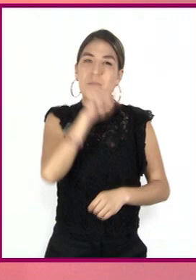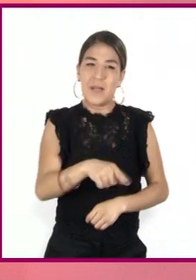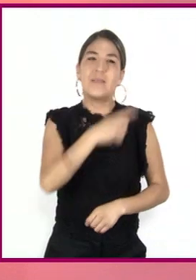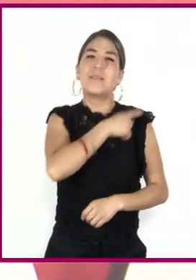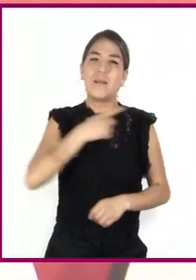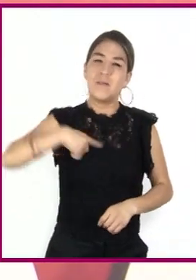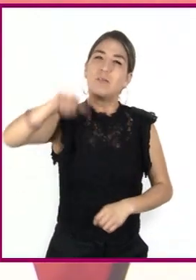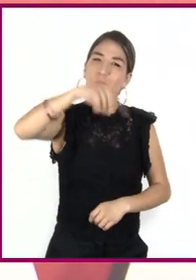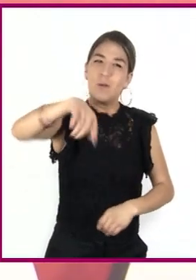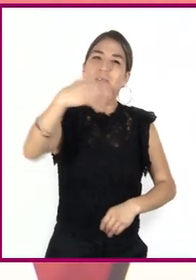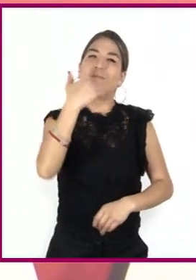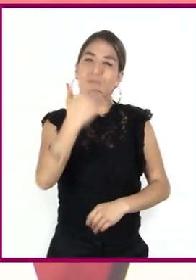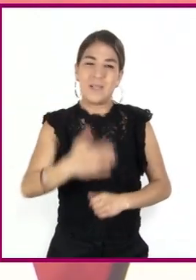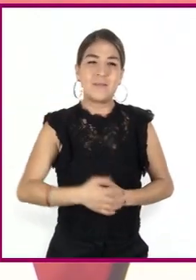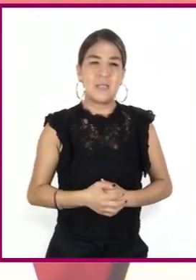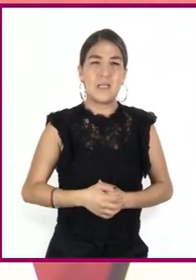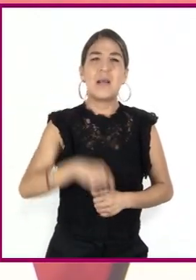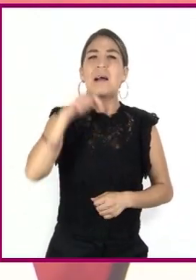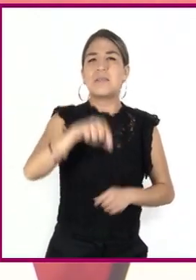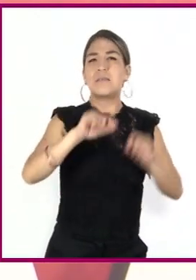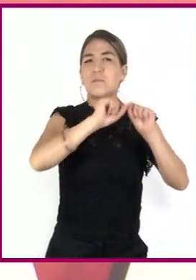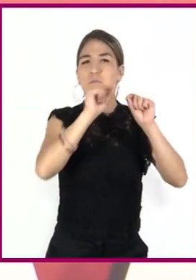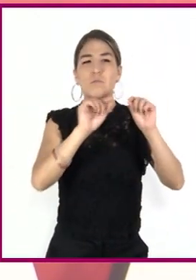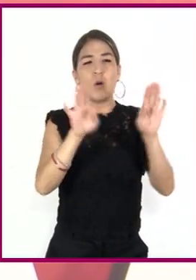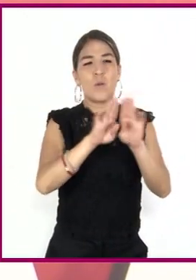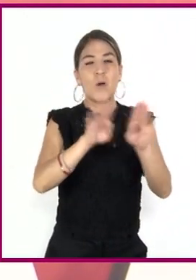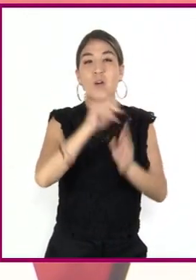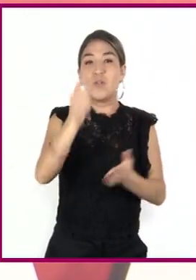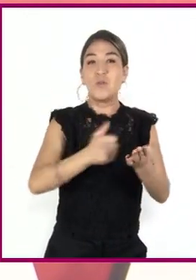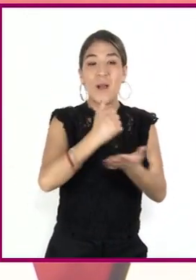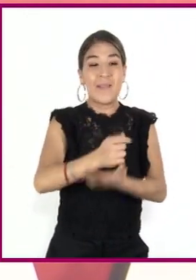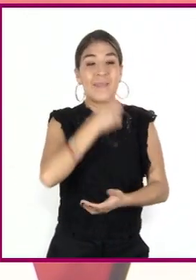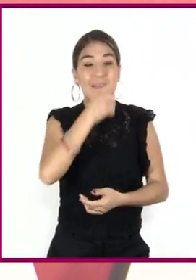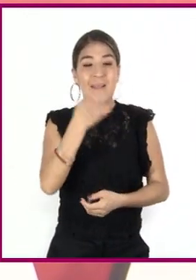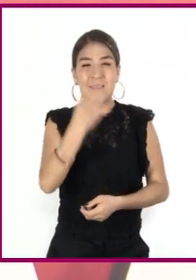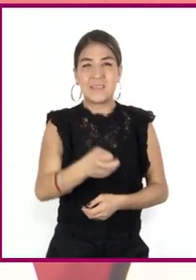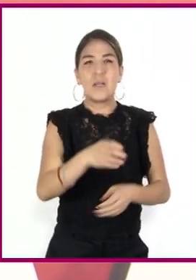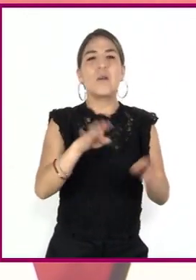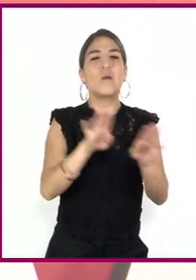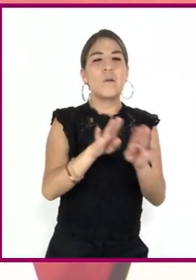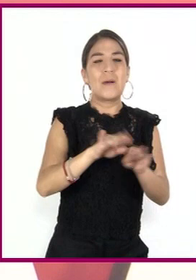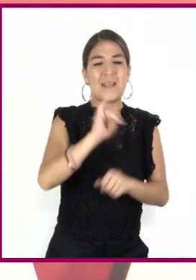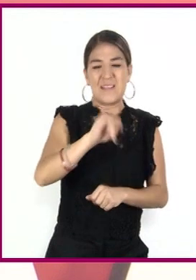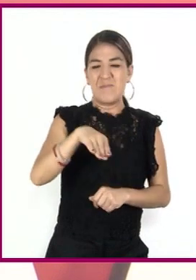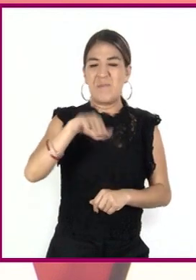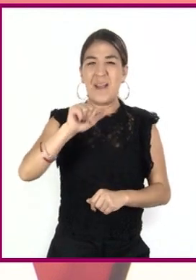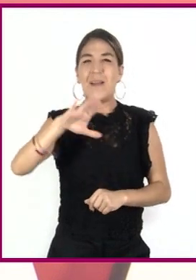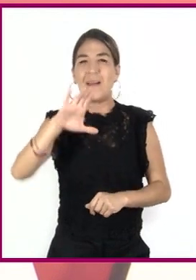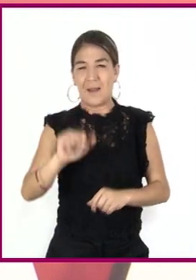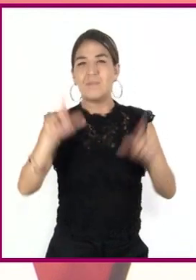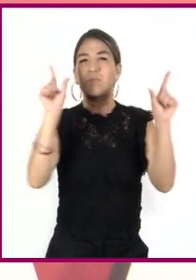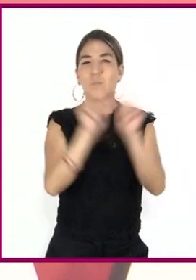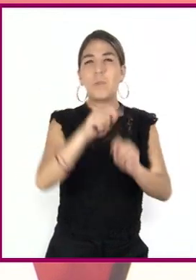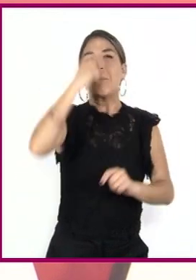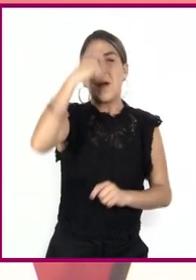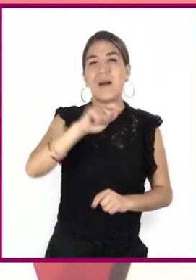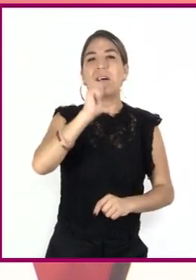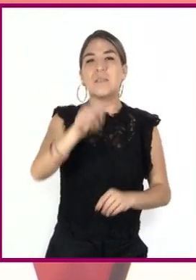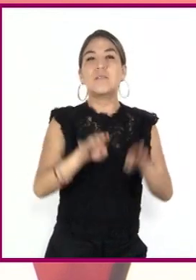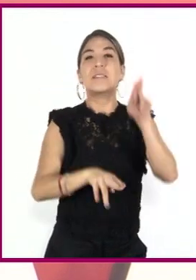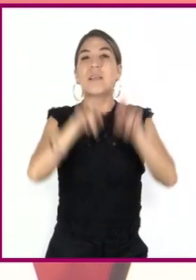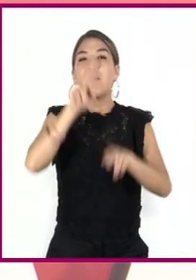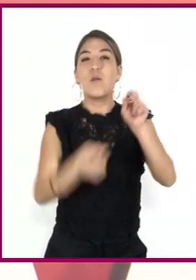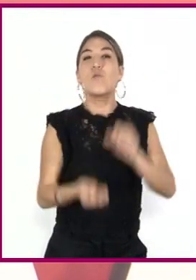y a los demás. El Índice Metropolitano de la Calidad del Aire, IMECA, es una herramienta desarrollada para informar sobre los niveles